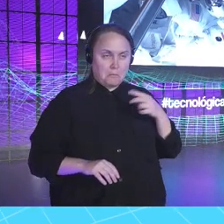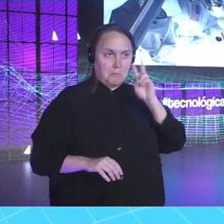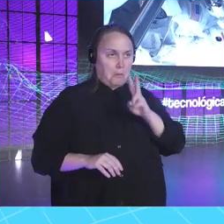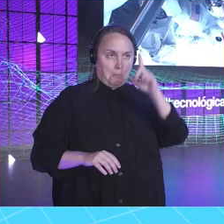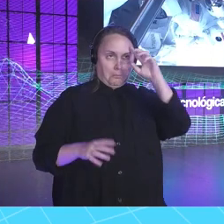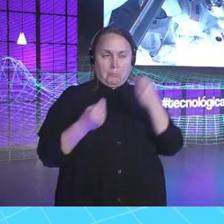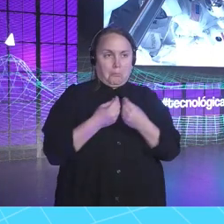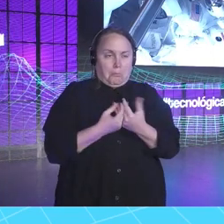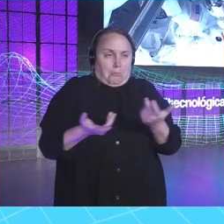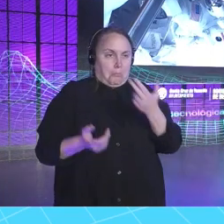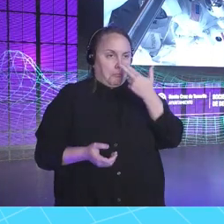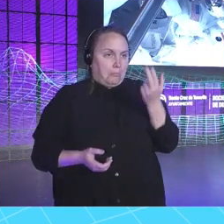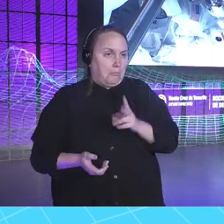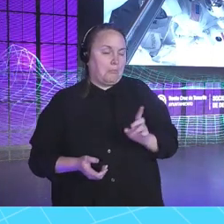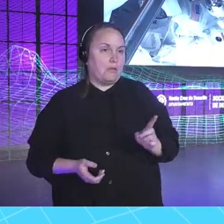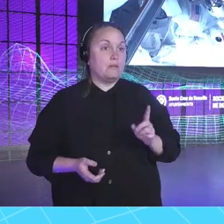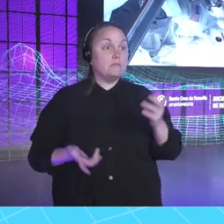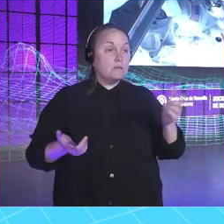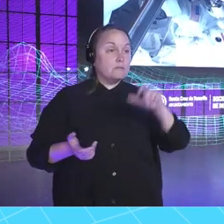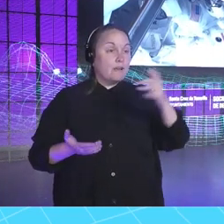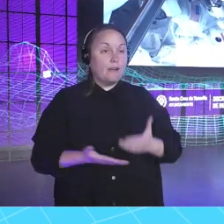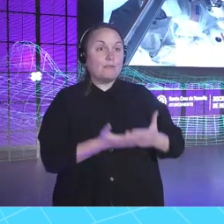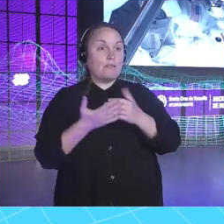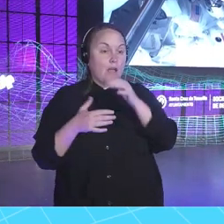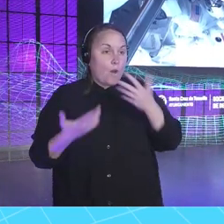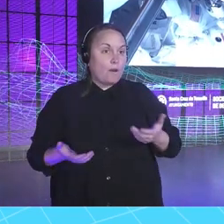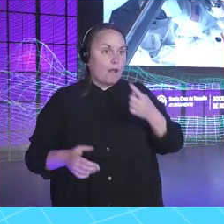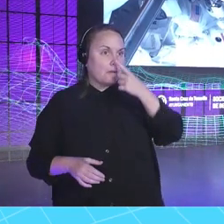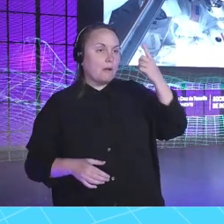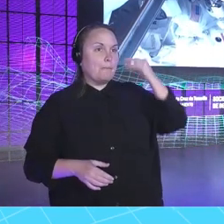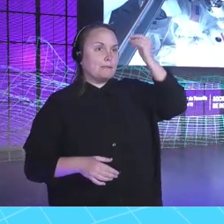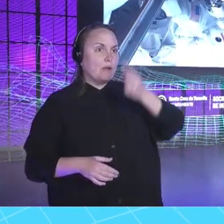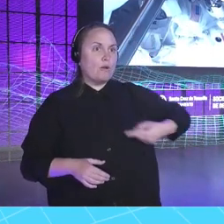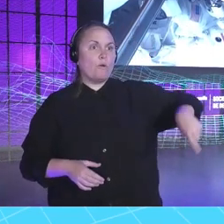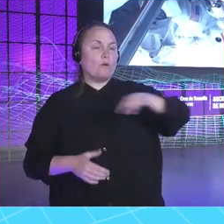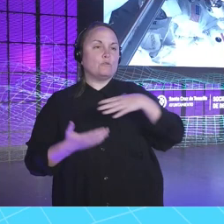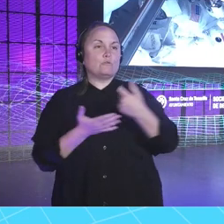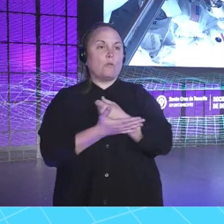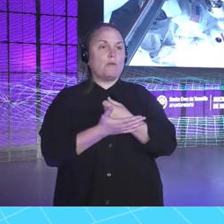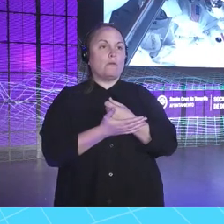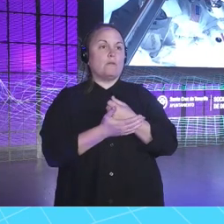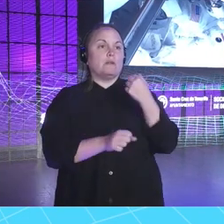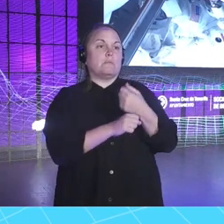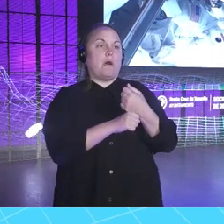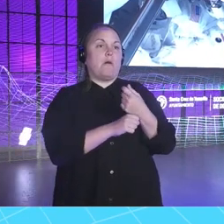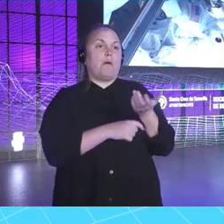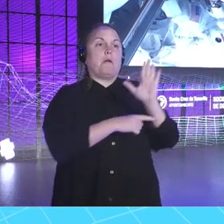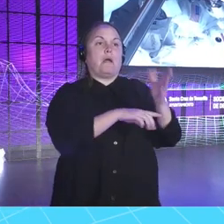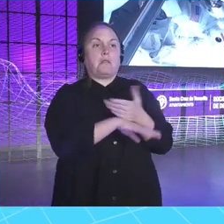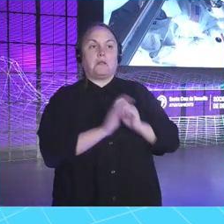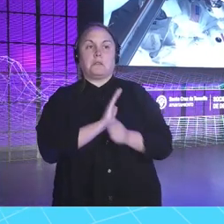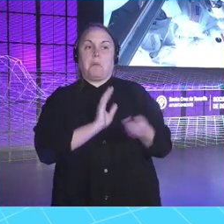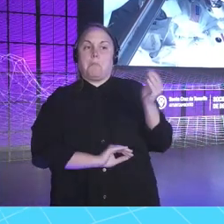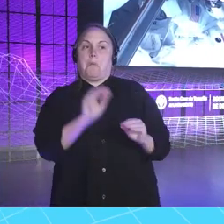pero también los que estáis estudiando No imaginábamos no imaginabais hace un año que hoy todos haríais trampas al entregar los trabajos o sea ha cambiado